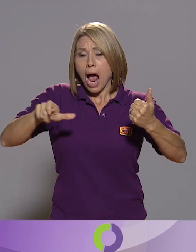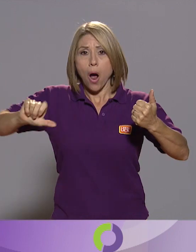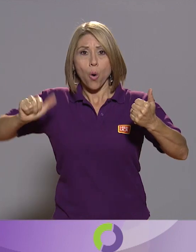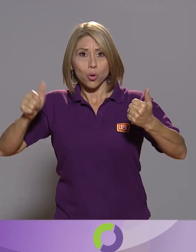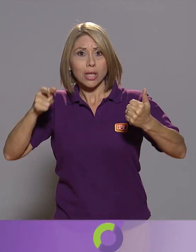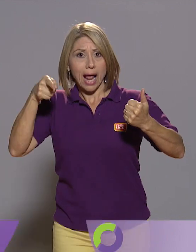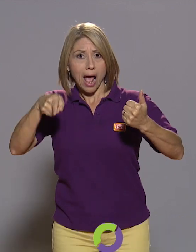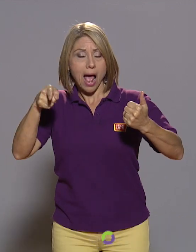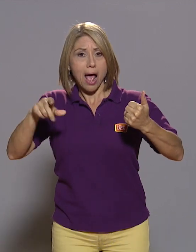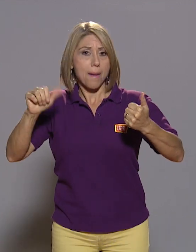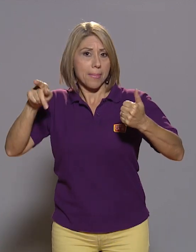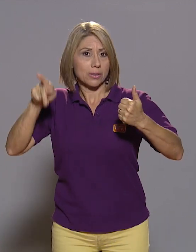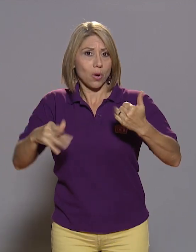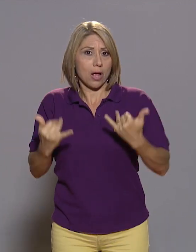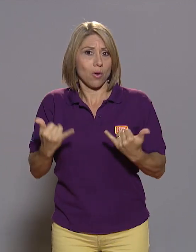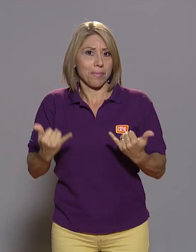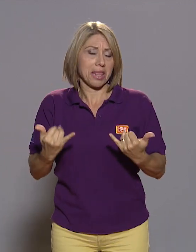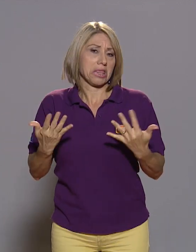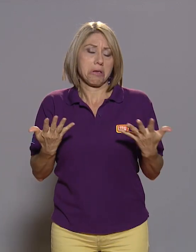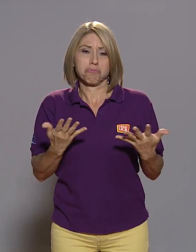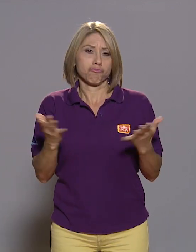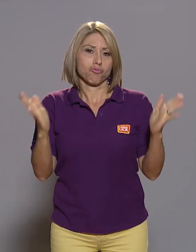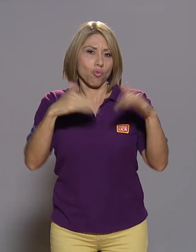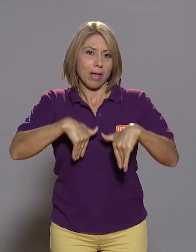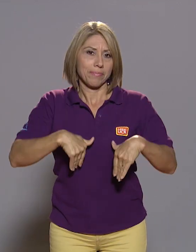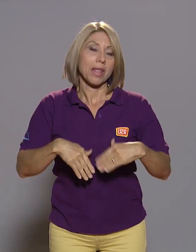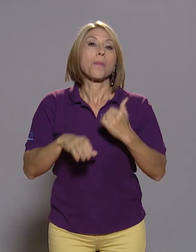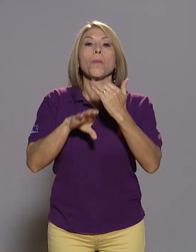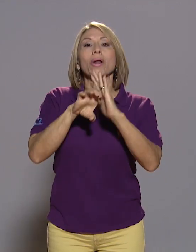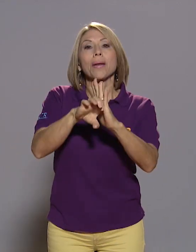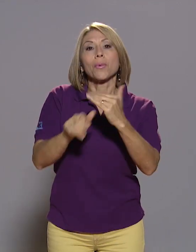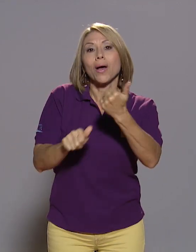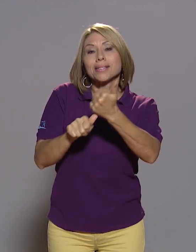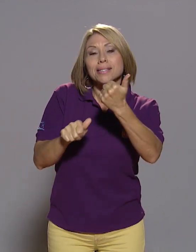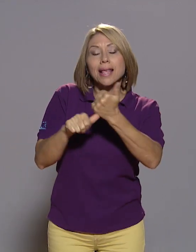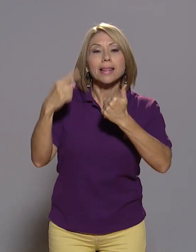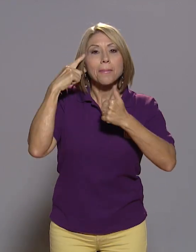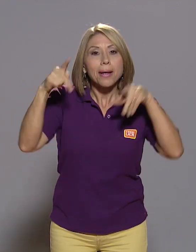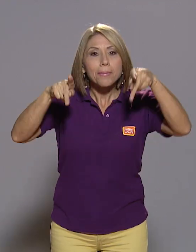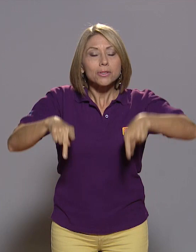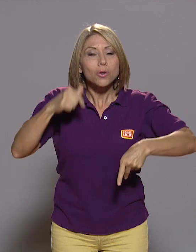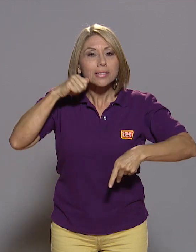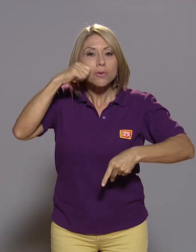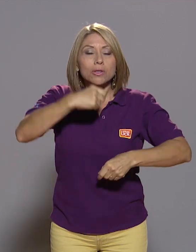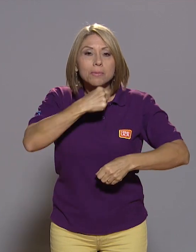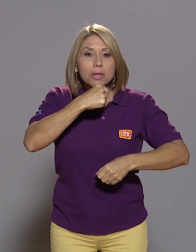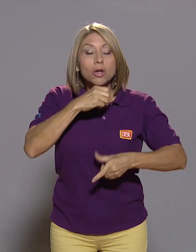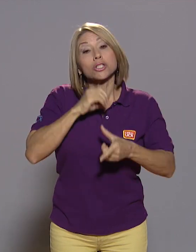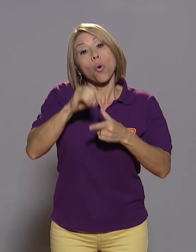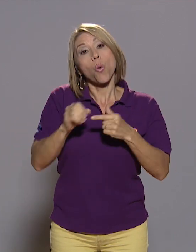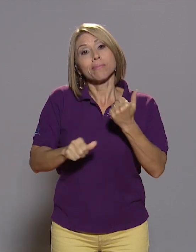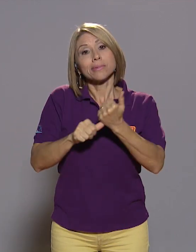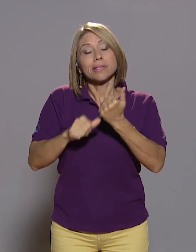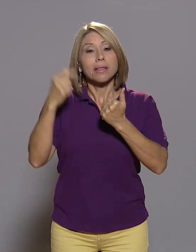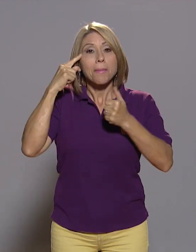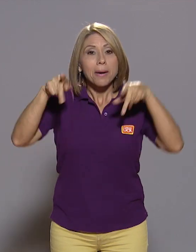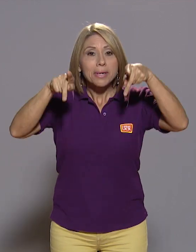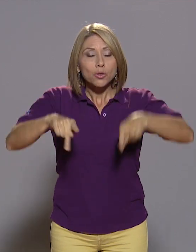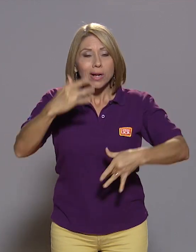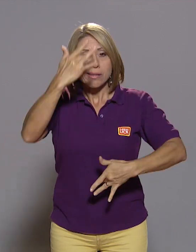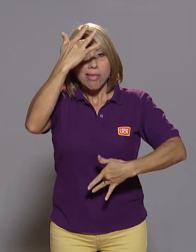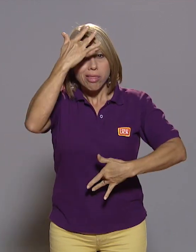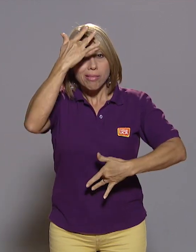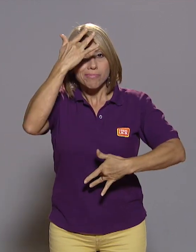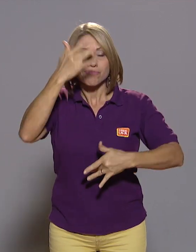actualmente existen. Podríamos hablar de asistente para adultos mayores o asistente para pacientes, ¿verdad? El asistente para personas